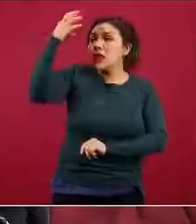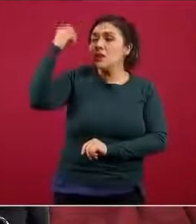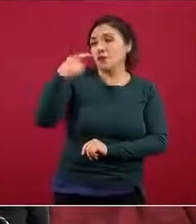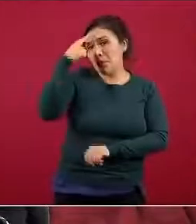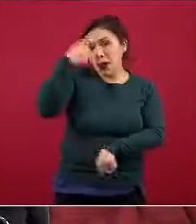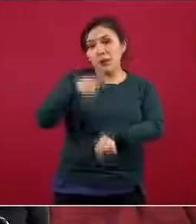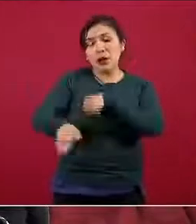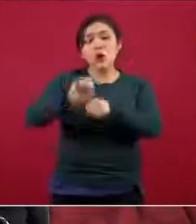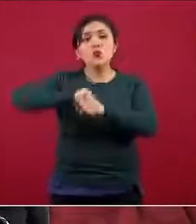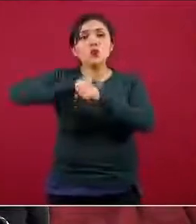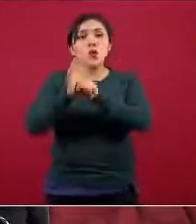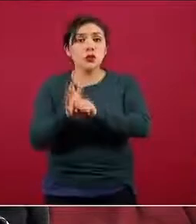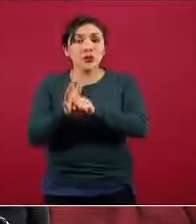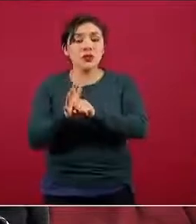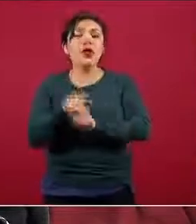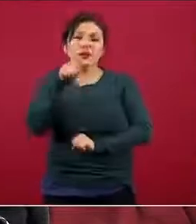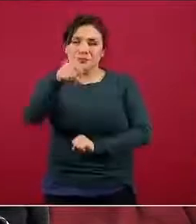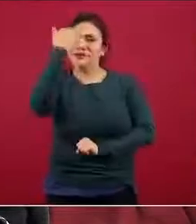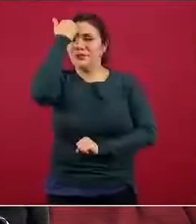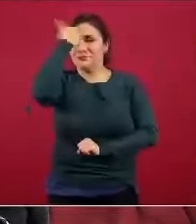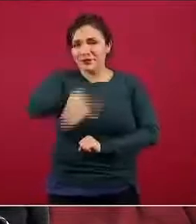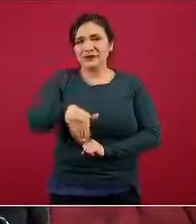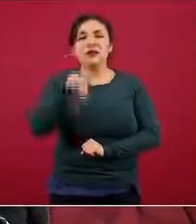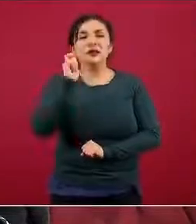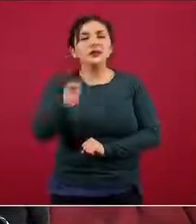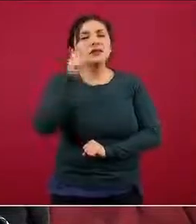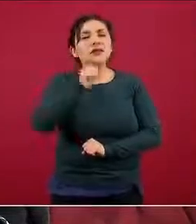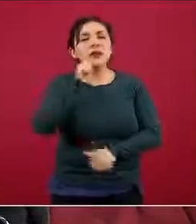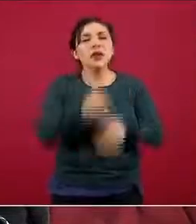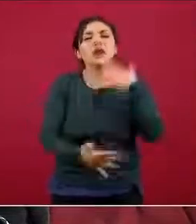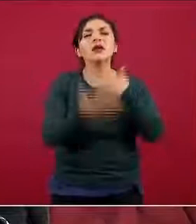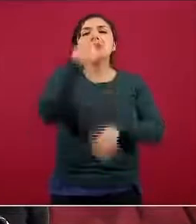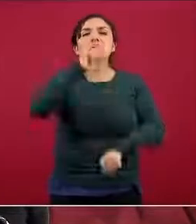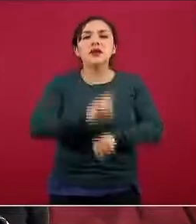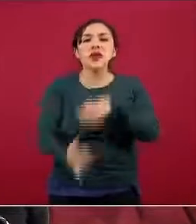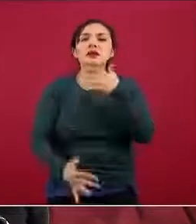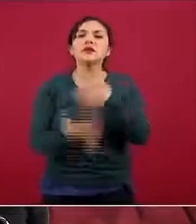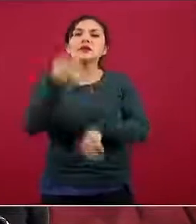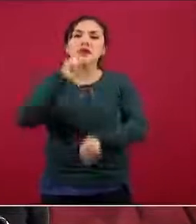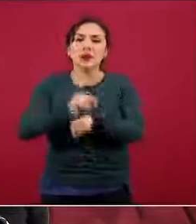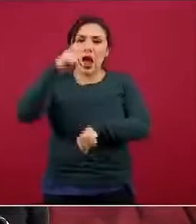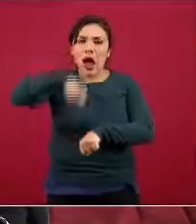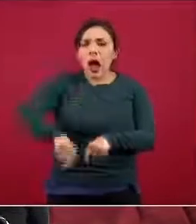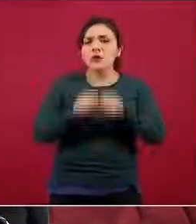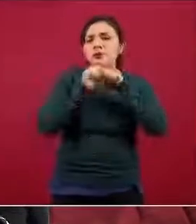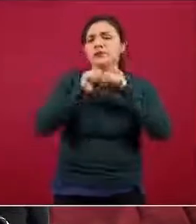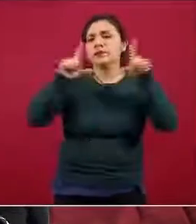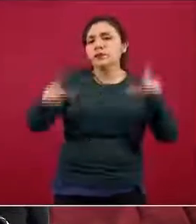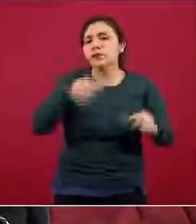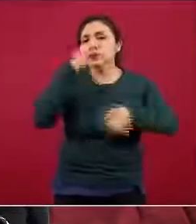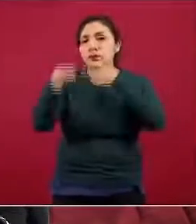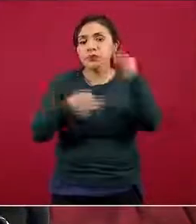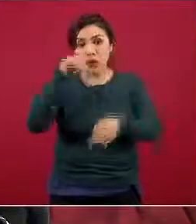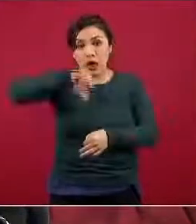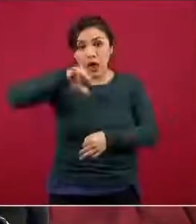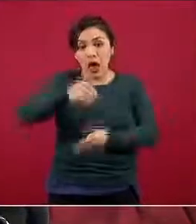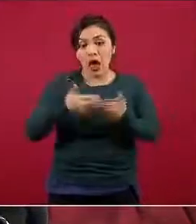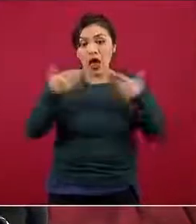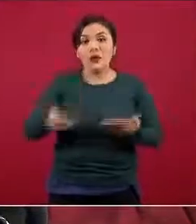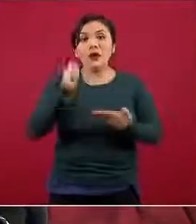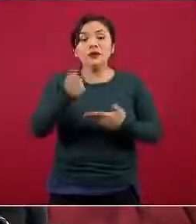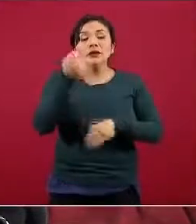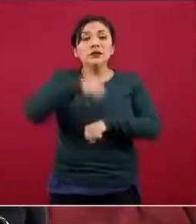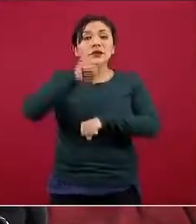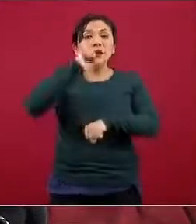COVID que, como saben, cada 15 días se publica. Estamos ahora en la